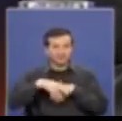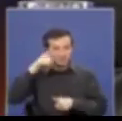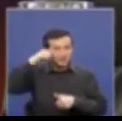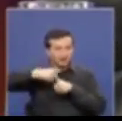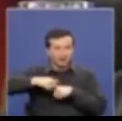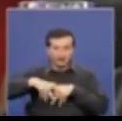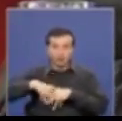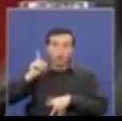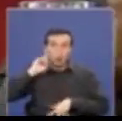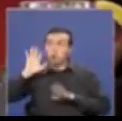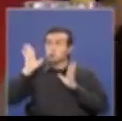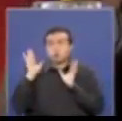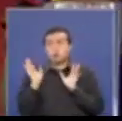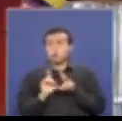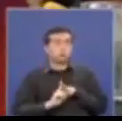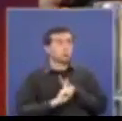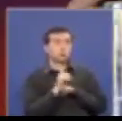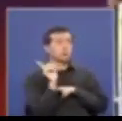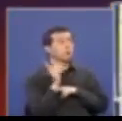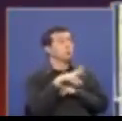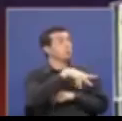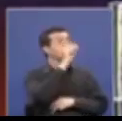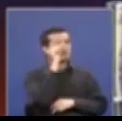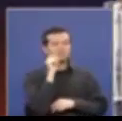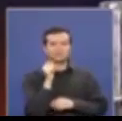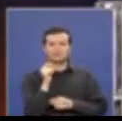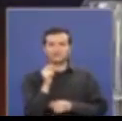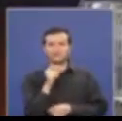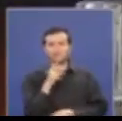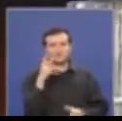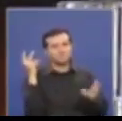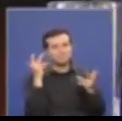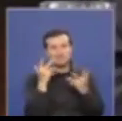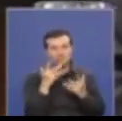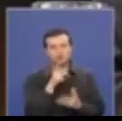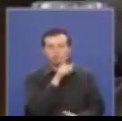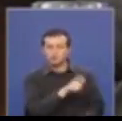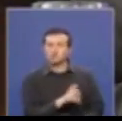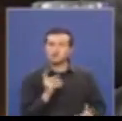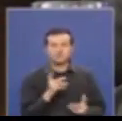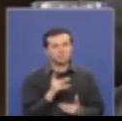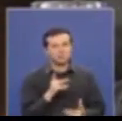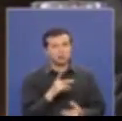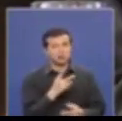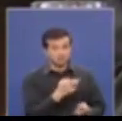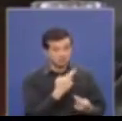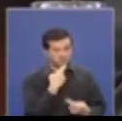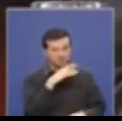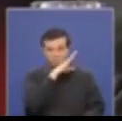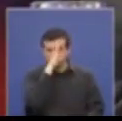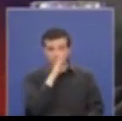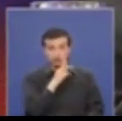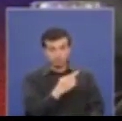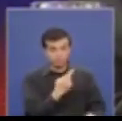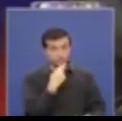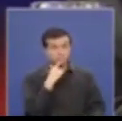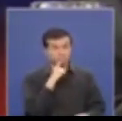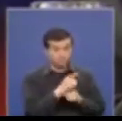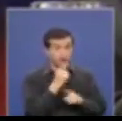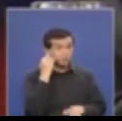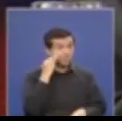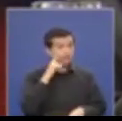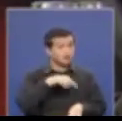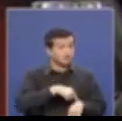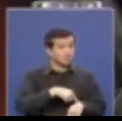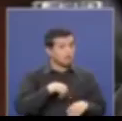manifestación que hubo, ahí está grabado cómo sale corriendo, ¿verdad? Porque además es cobarde. Y verán que no me va a contestar nunca. Y si me contesta que me diga día y hora,